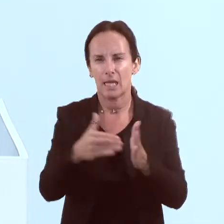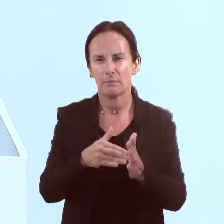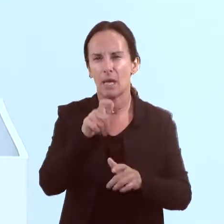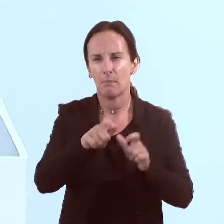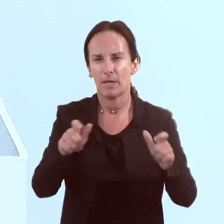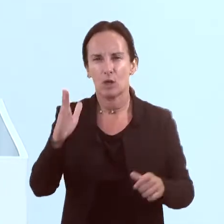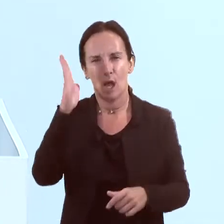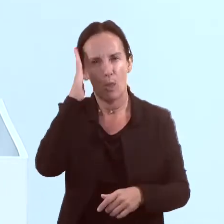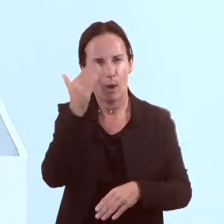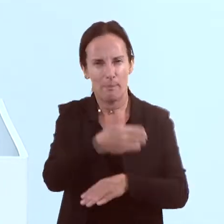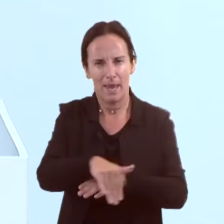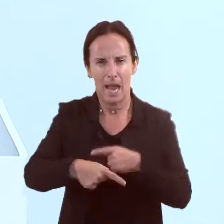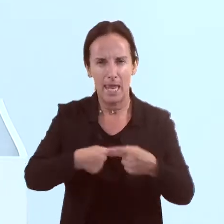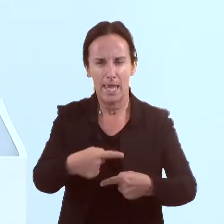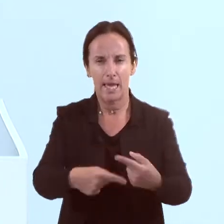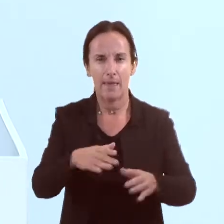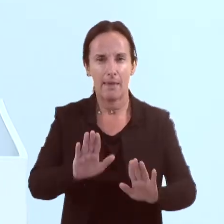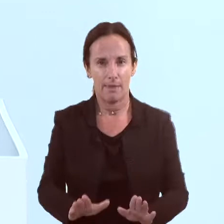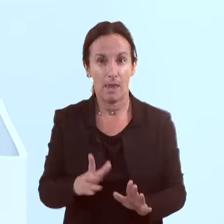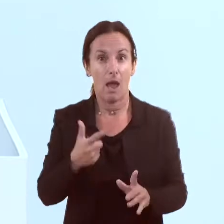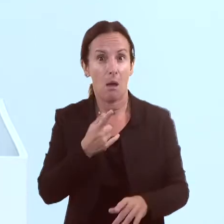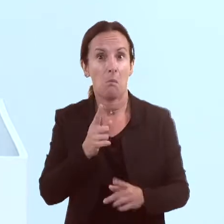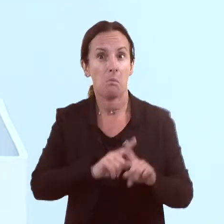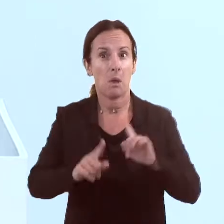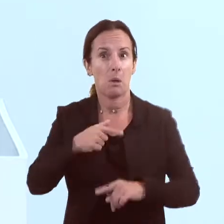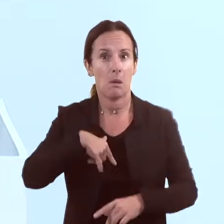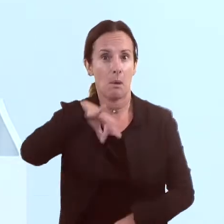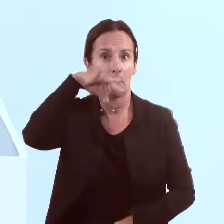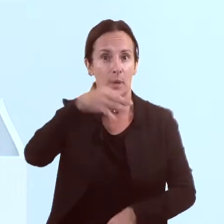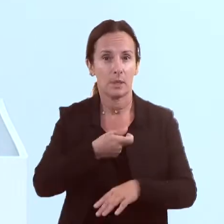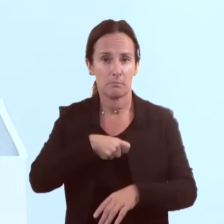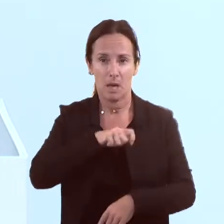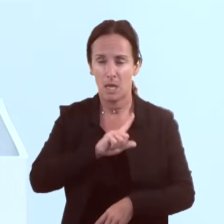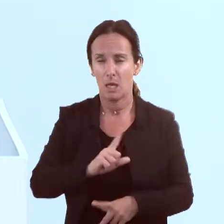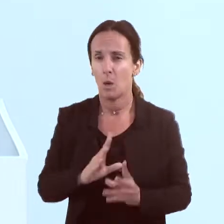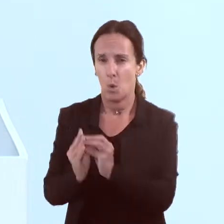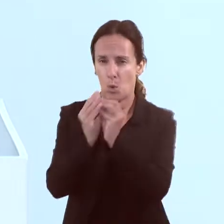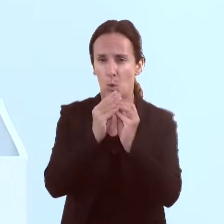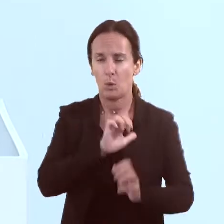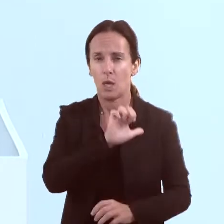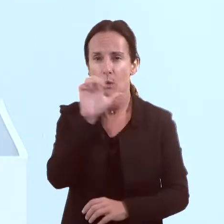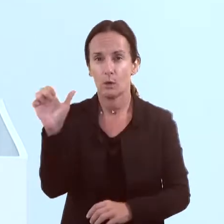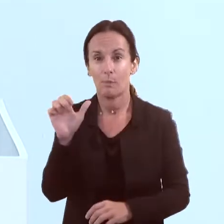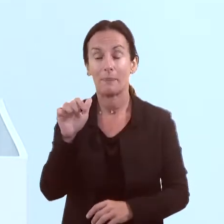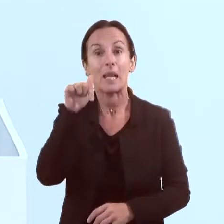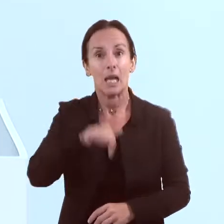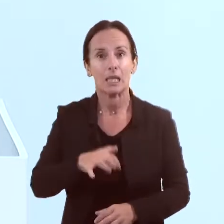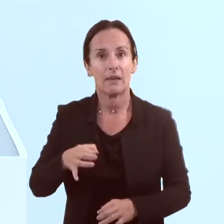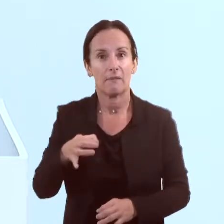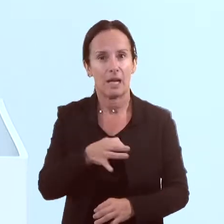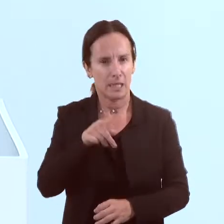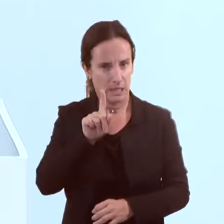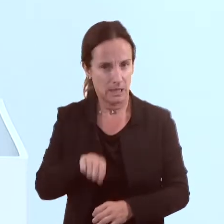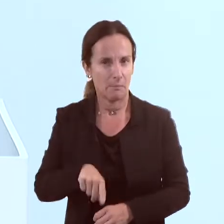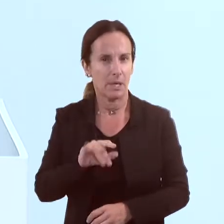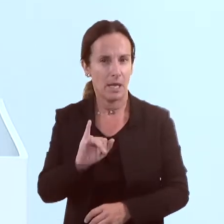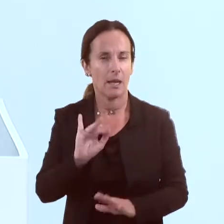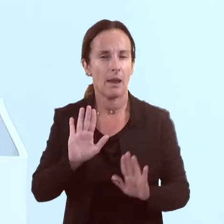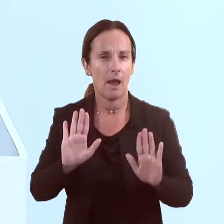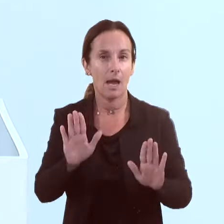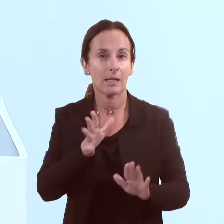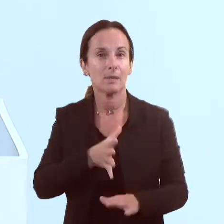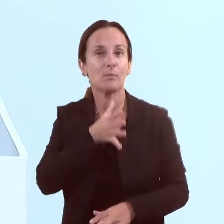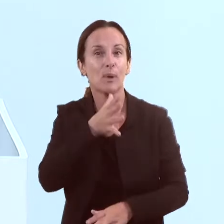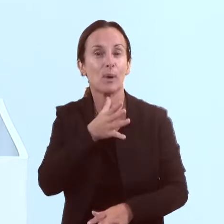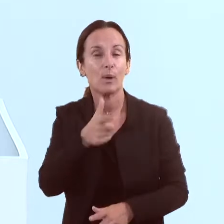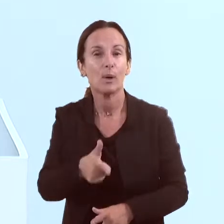caso español bueno, pues nos afecta de una manera también particular, y en el caso de Islas Baleares pues también tiene su componente